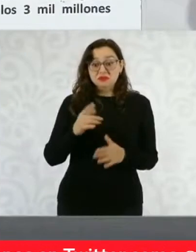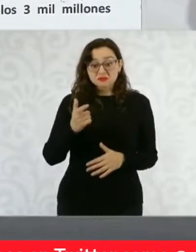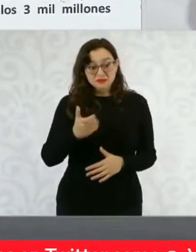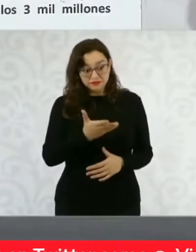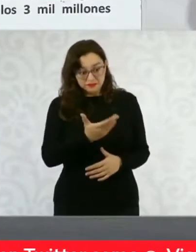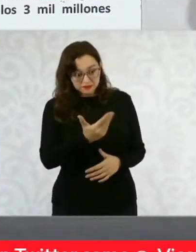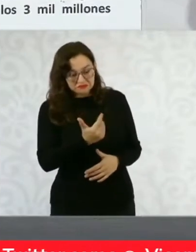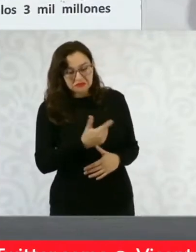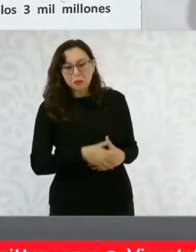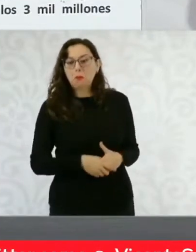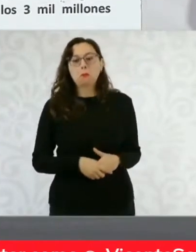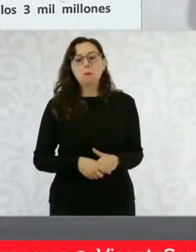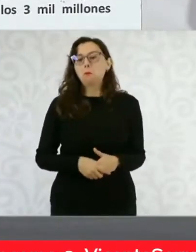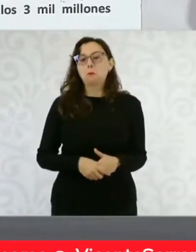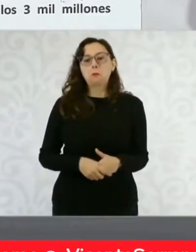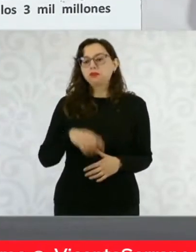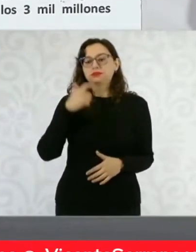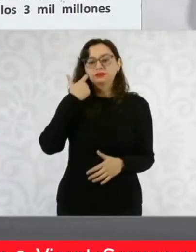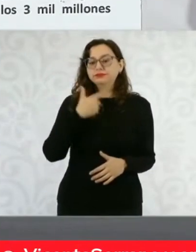volando.